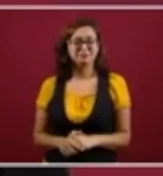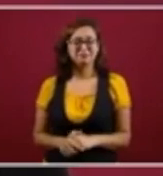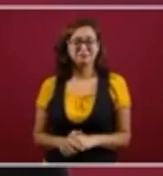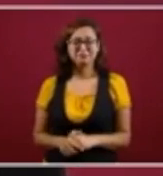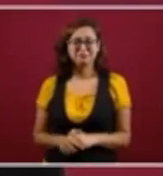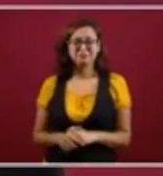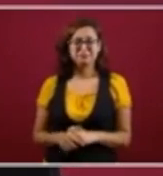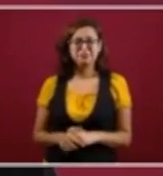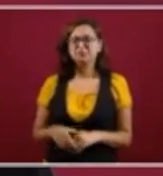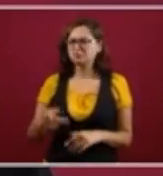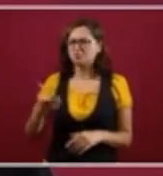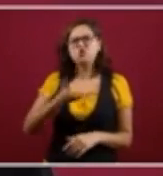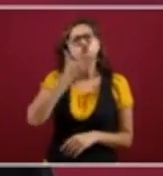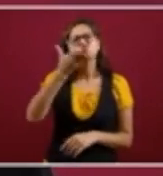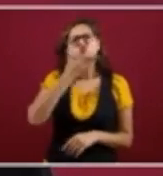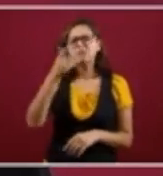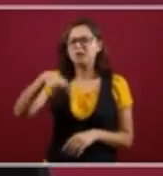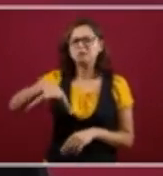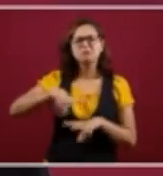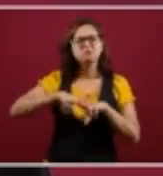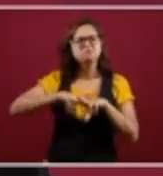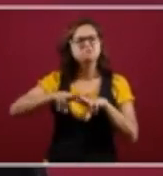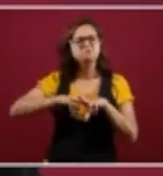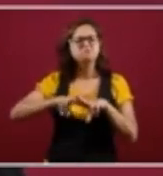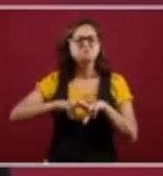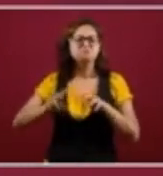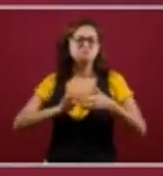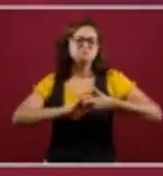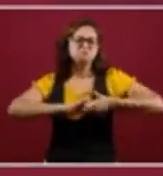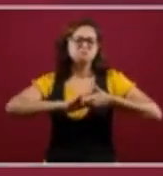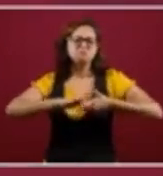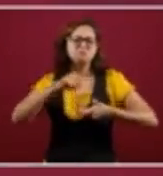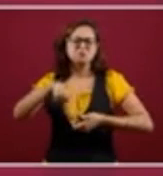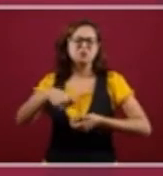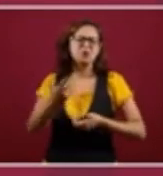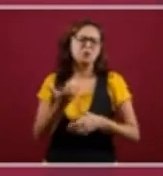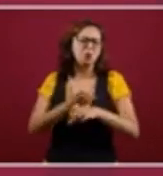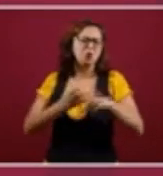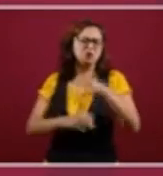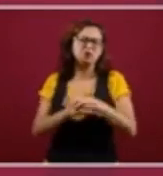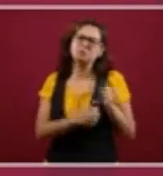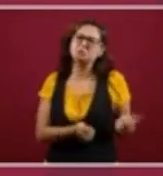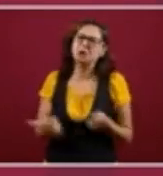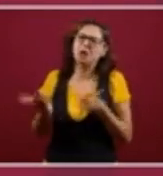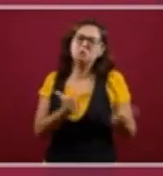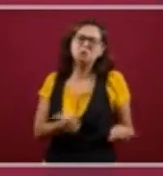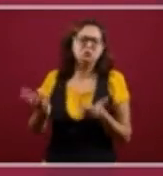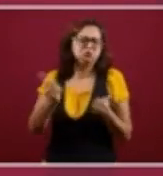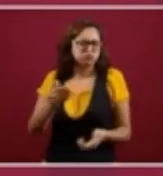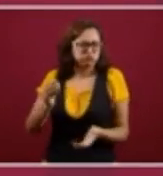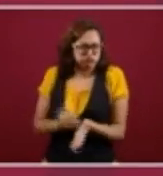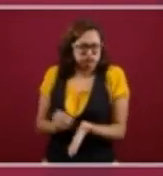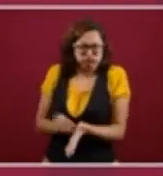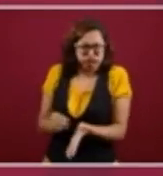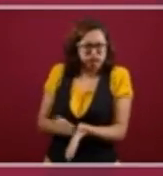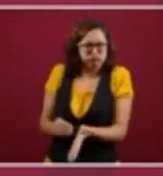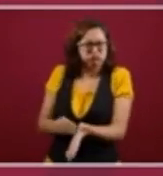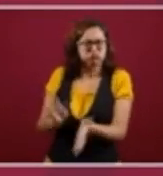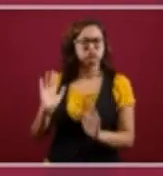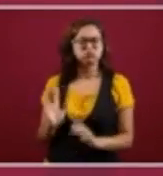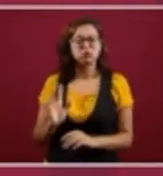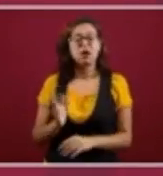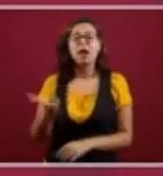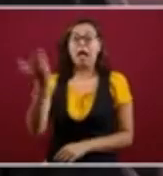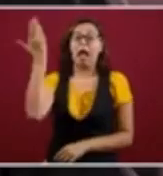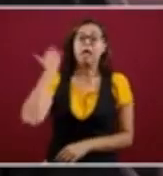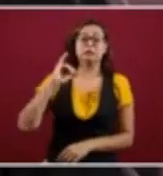un tren de carga. Antes era el tren de pasajeros, hasta antes de que se privatizaran